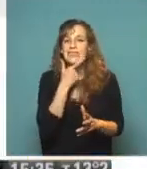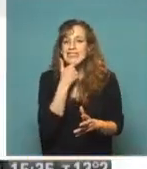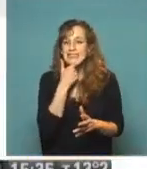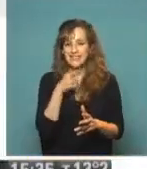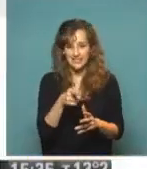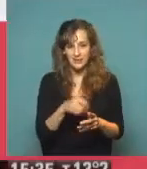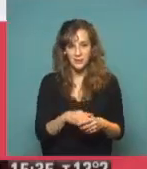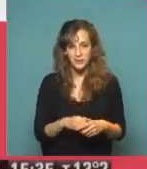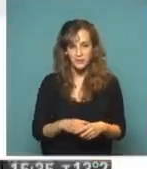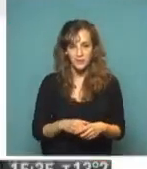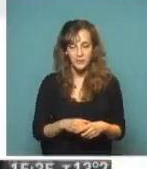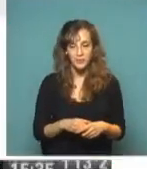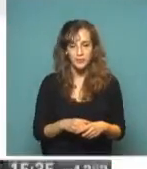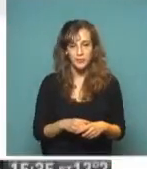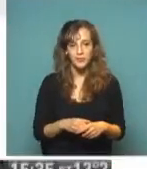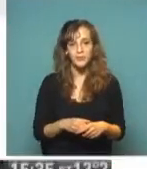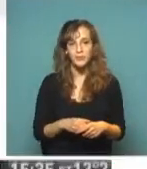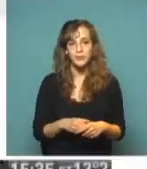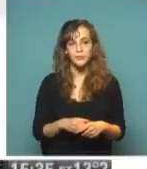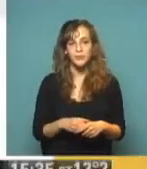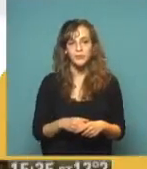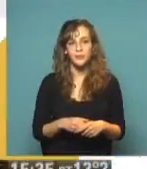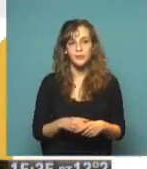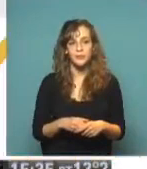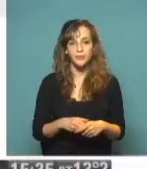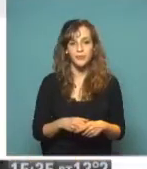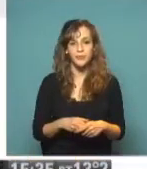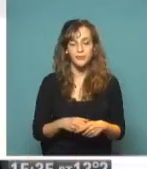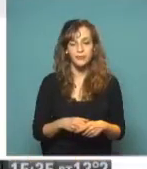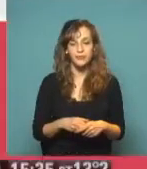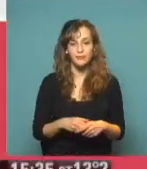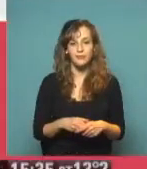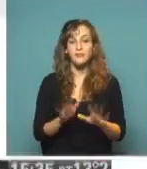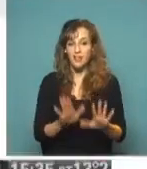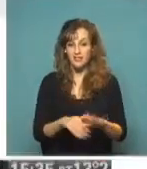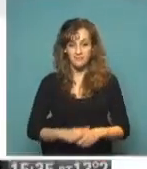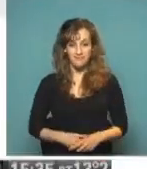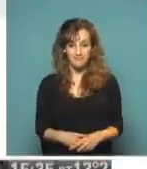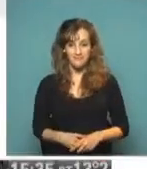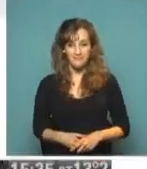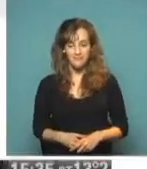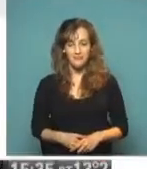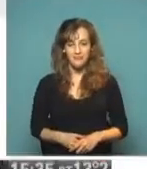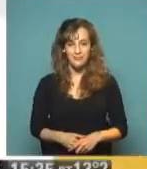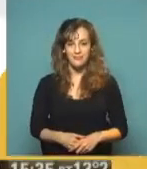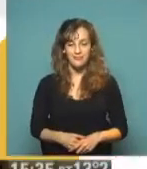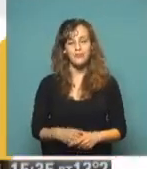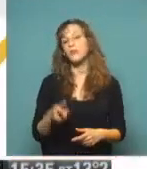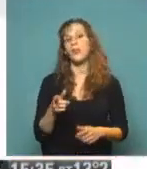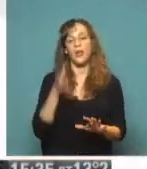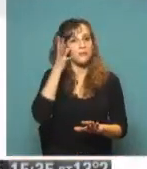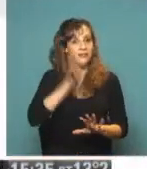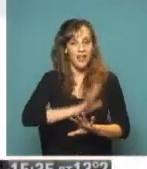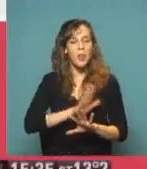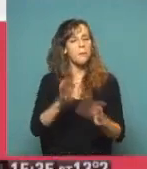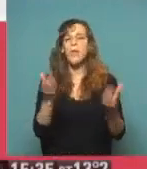ver. Nunca se veía tanto, Diego. ¿Viste? Es que no hay que perderle el